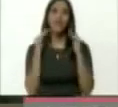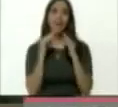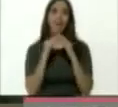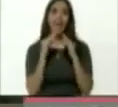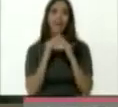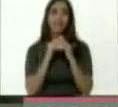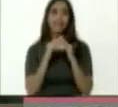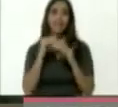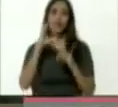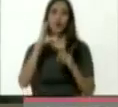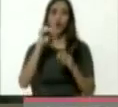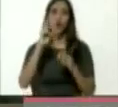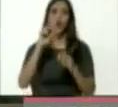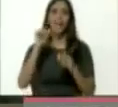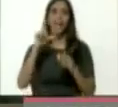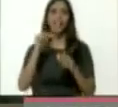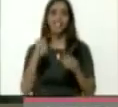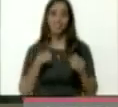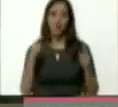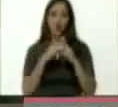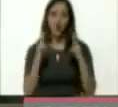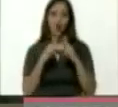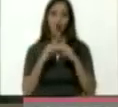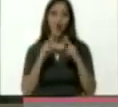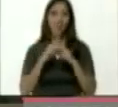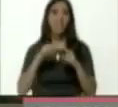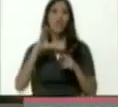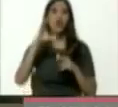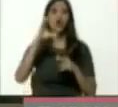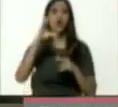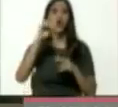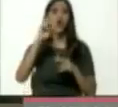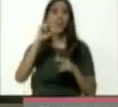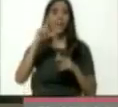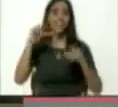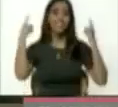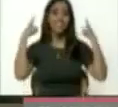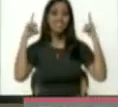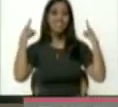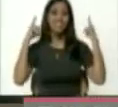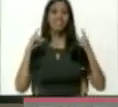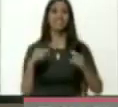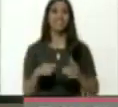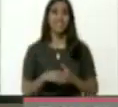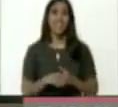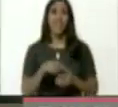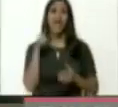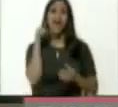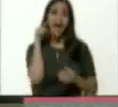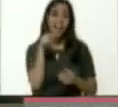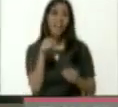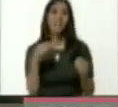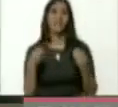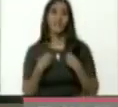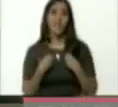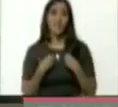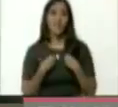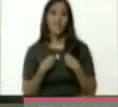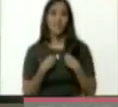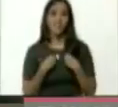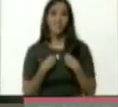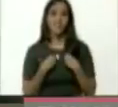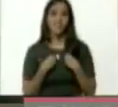alguien que yo conozco. ¿De pana? En los corales. Qué cosa, ¿no? Ahí vive... ¿Quién vivirá